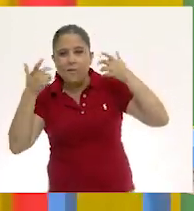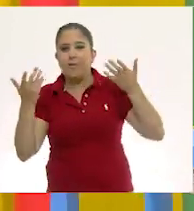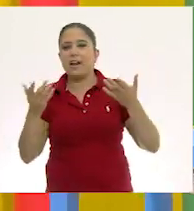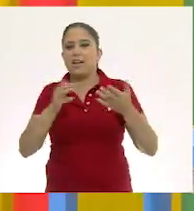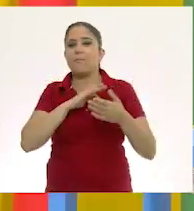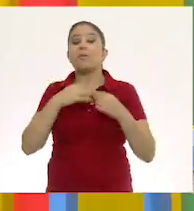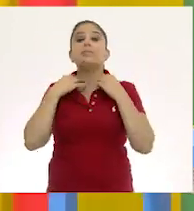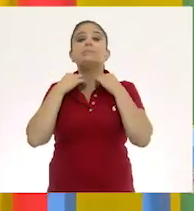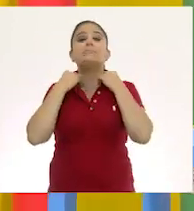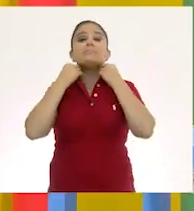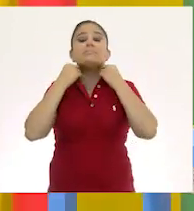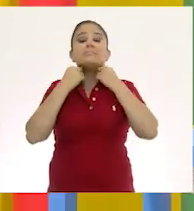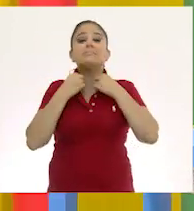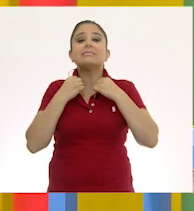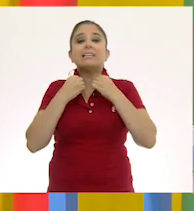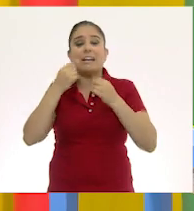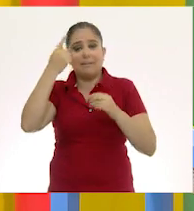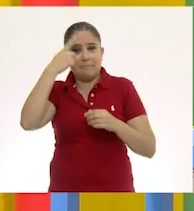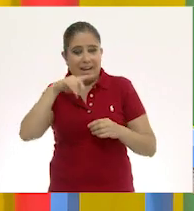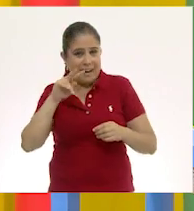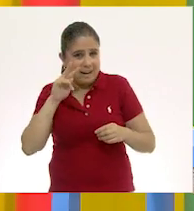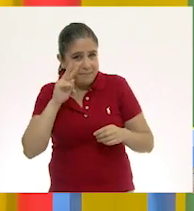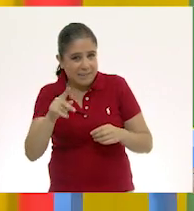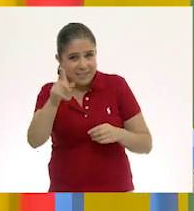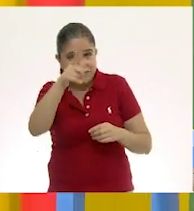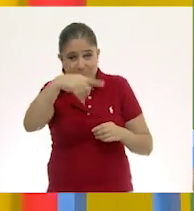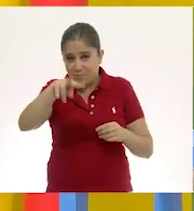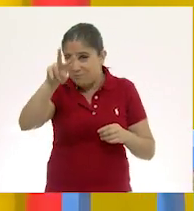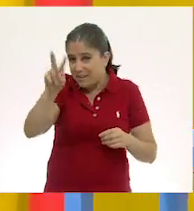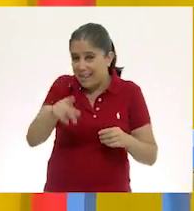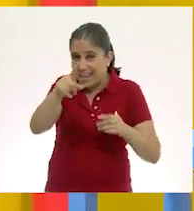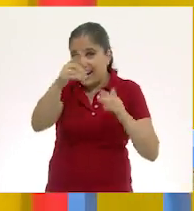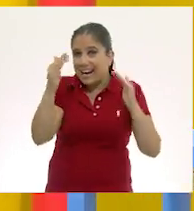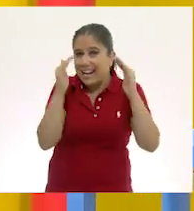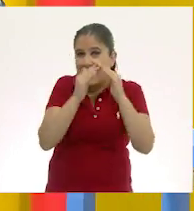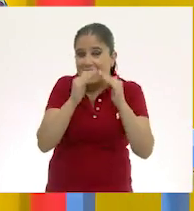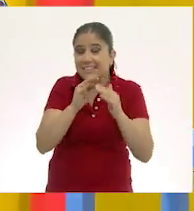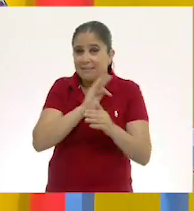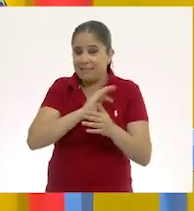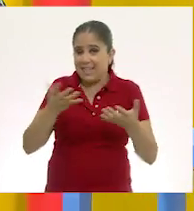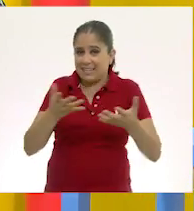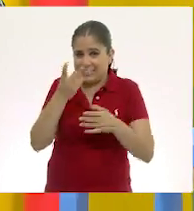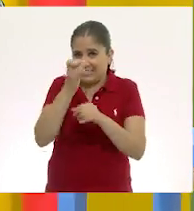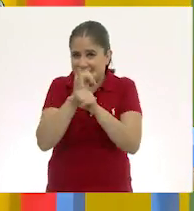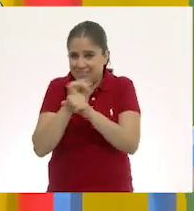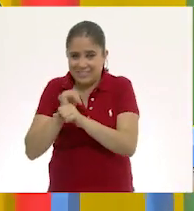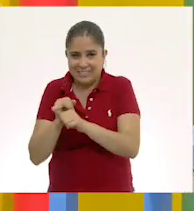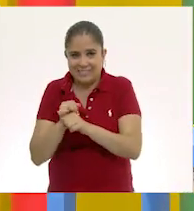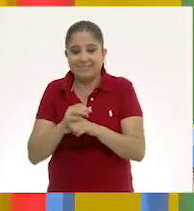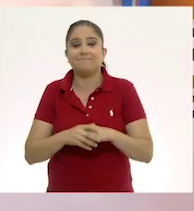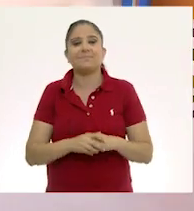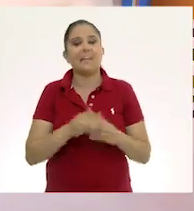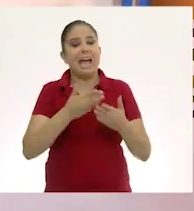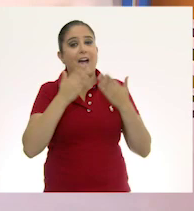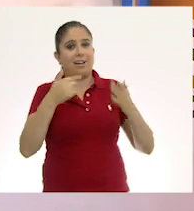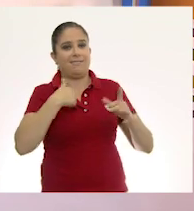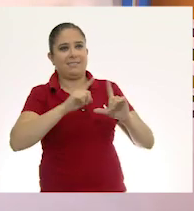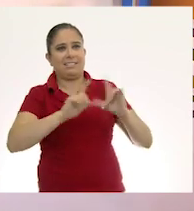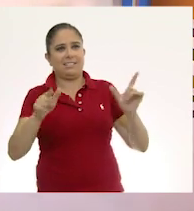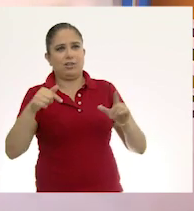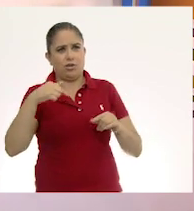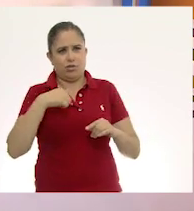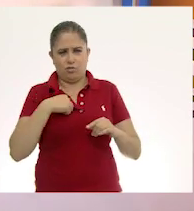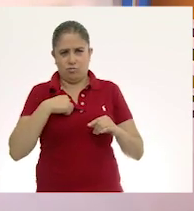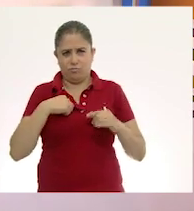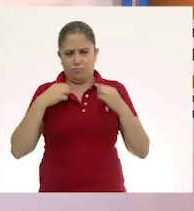el cuello para que veamos si ustedes realmente allá en casa hicieron esa investigación. Ahora sí, ya estoy listo y soy